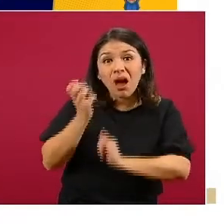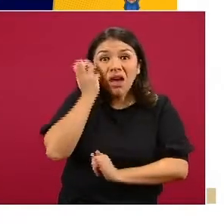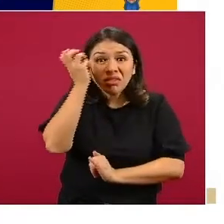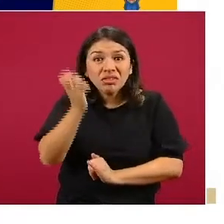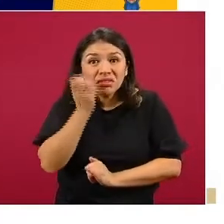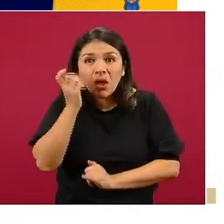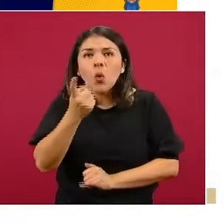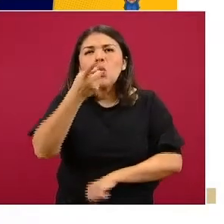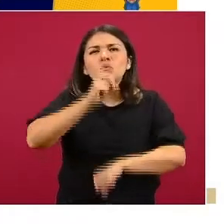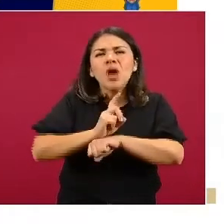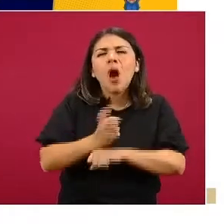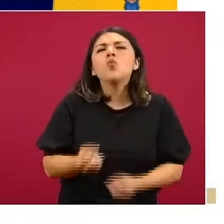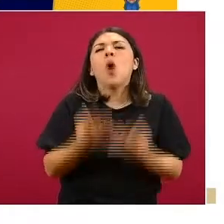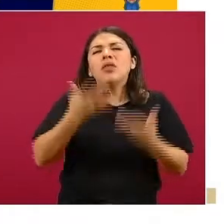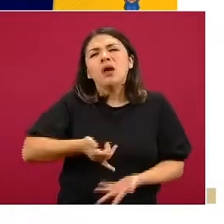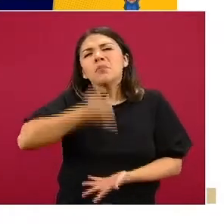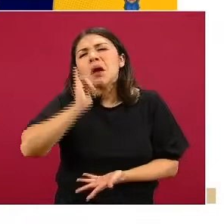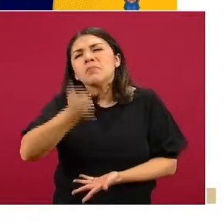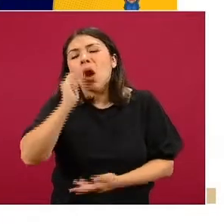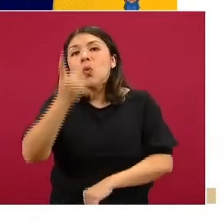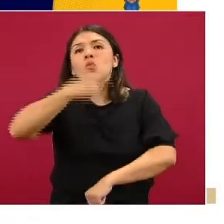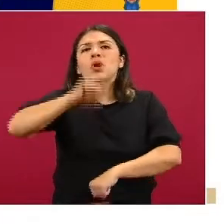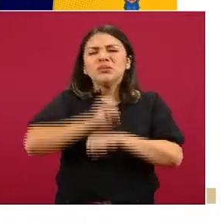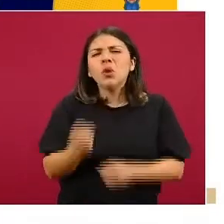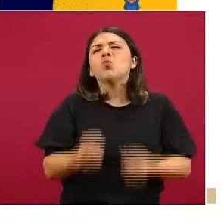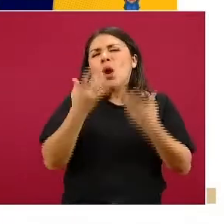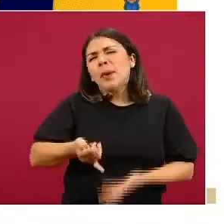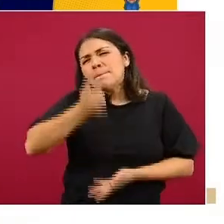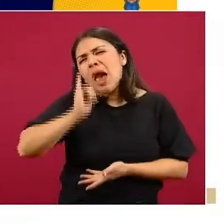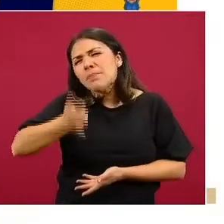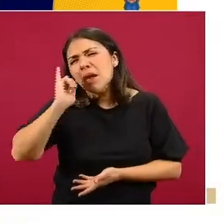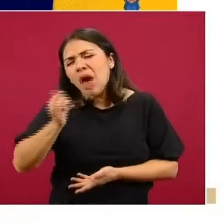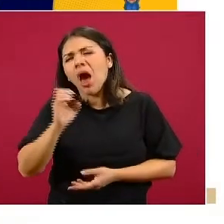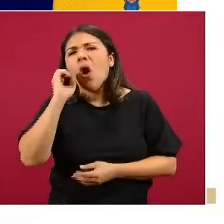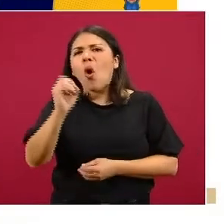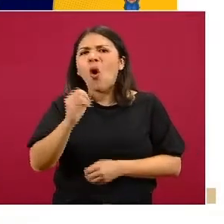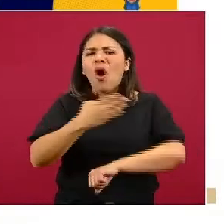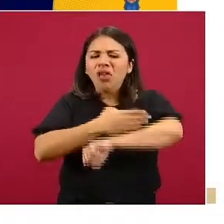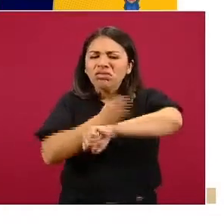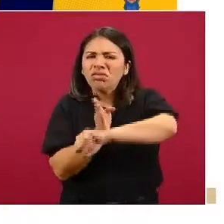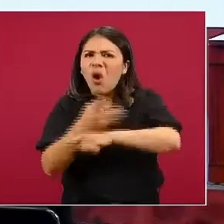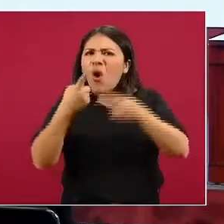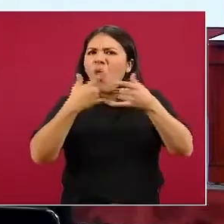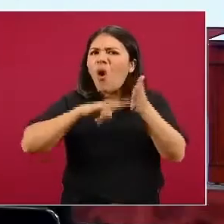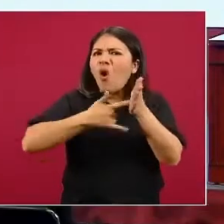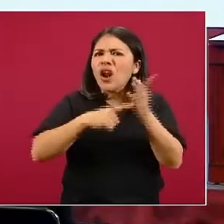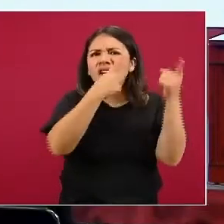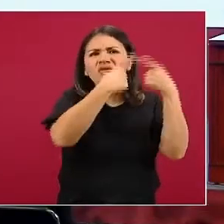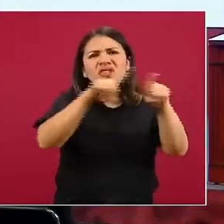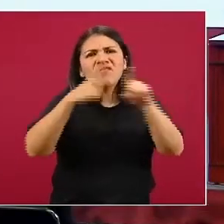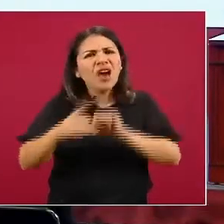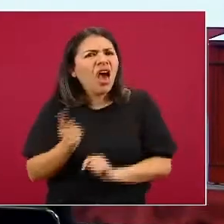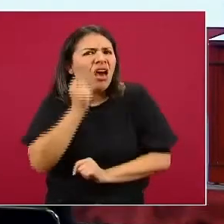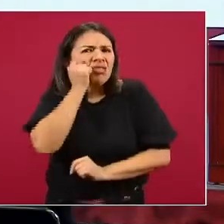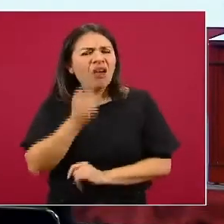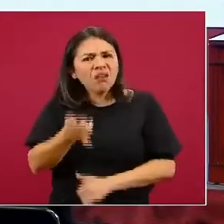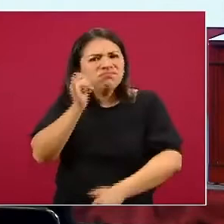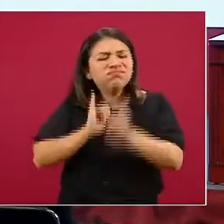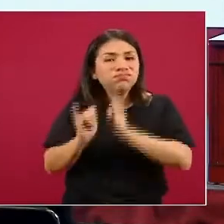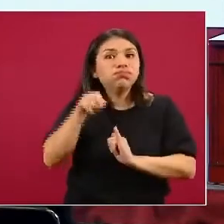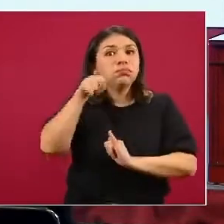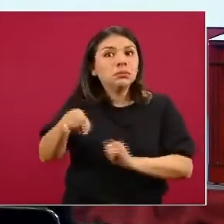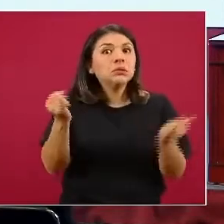número de copas diarias, el número de copas semanales, el consumir a horarios distintos también representa pues